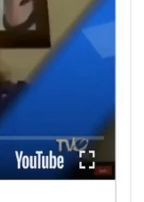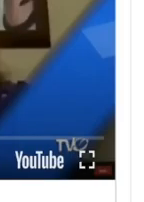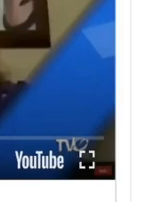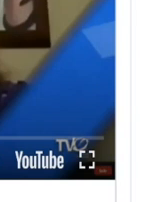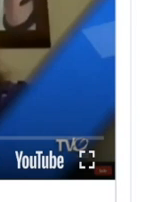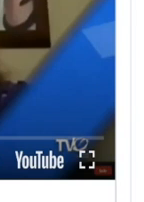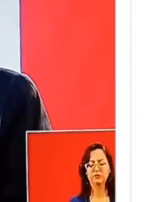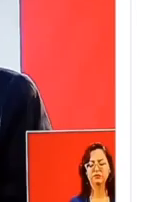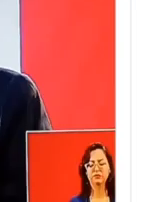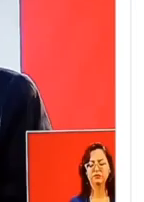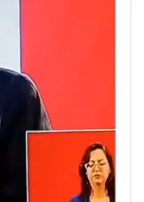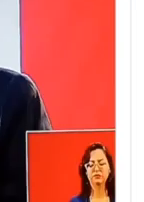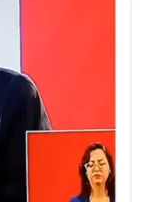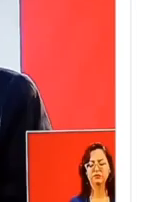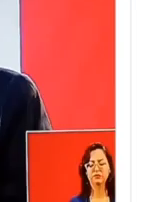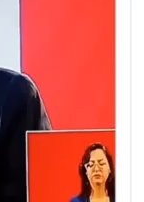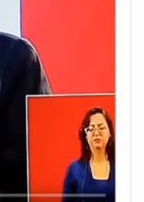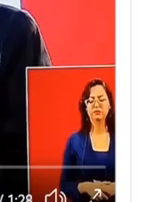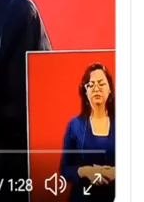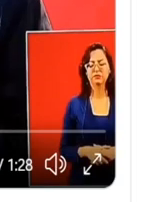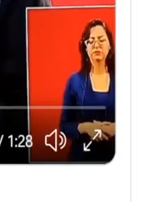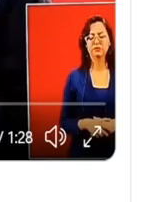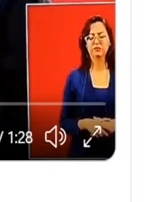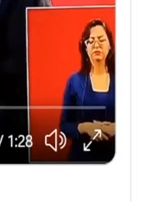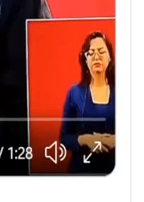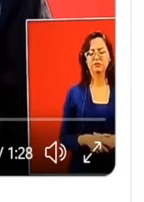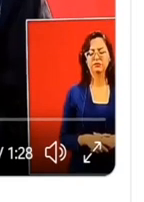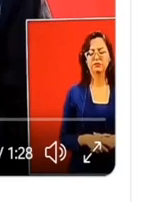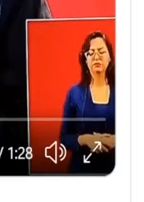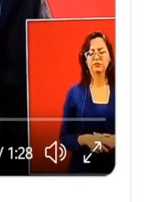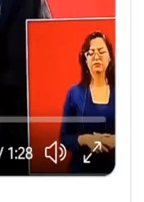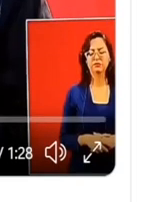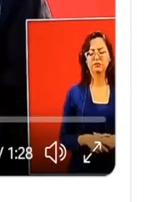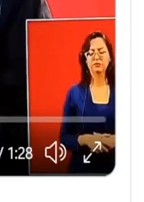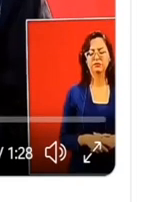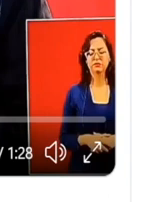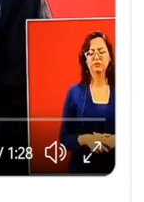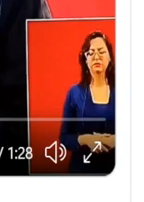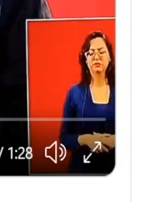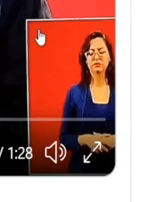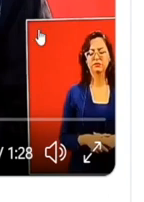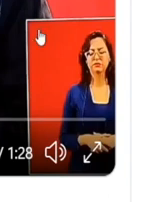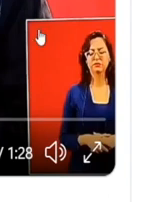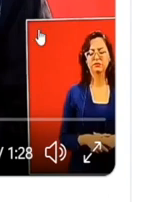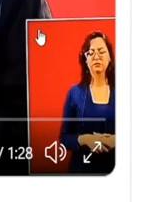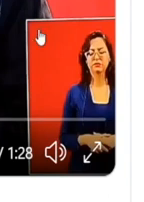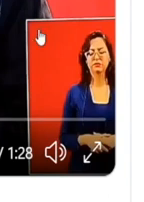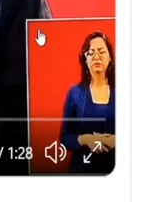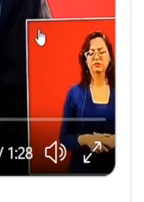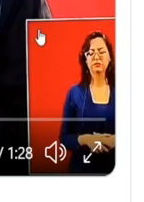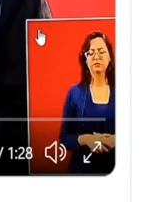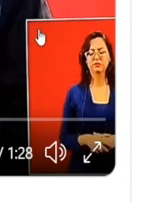cosas estaban muy complicadas. López Obrador dijo en la semana pasada que no era posible que mantuvieran a